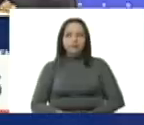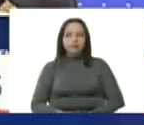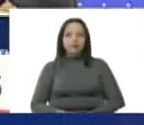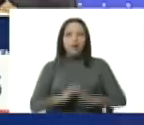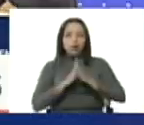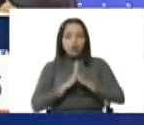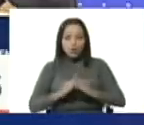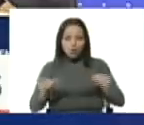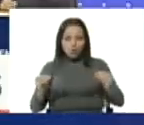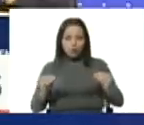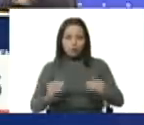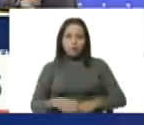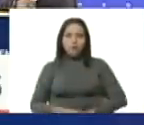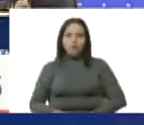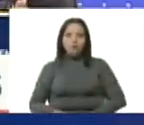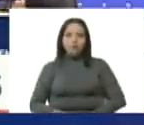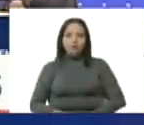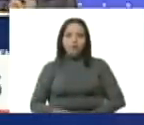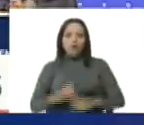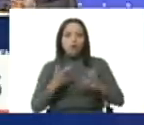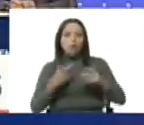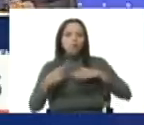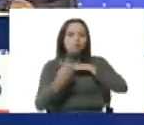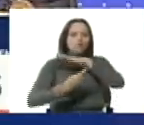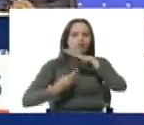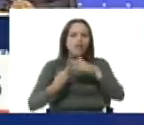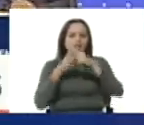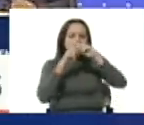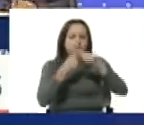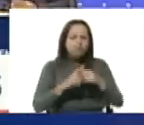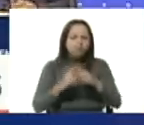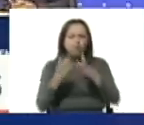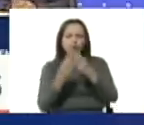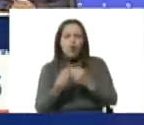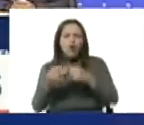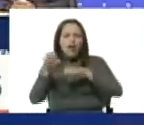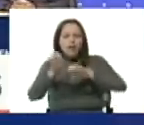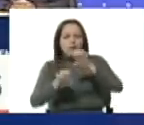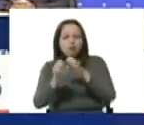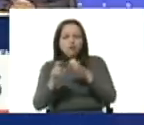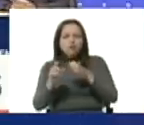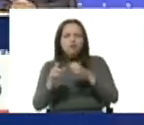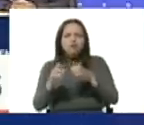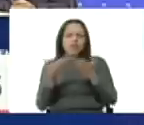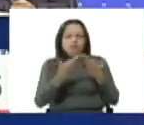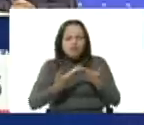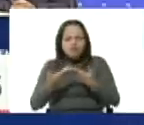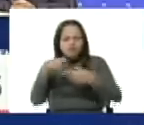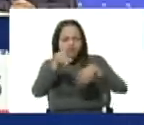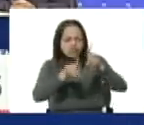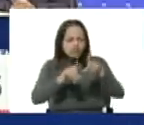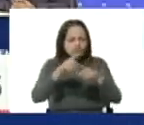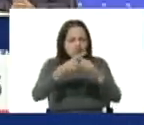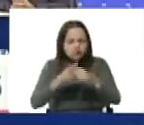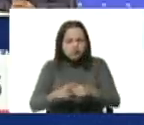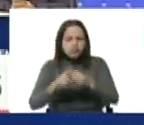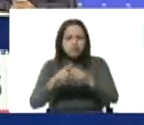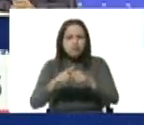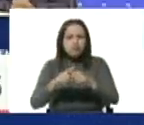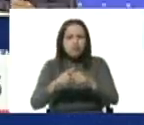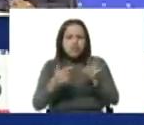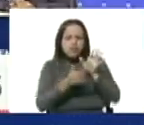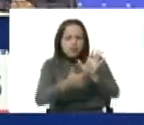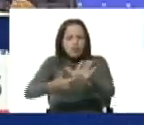Todo. La data del carné de la patria y todos los censos y estudios que tenemos y todas las datas, te dibuja el país